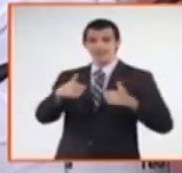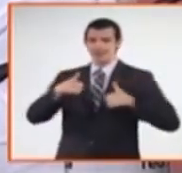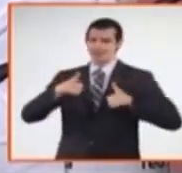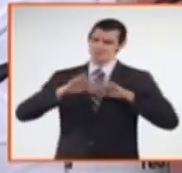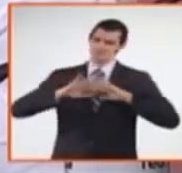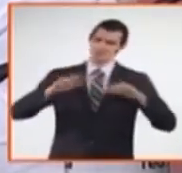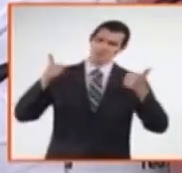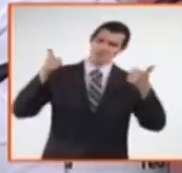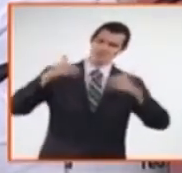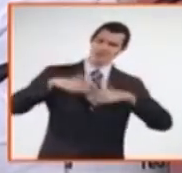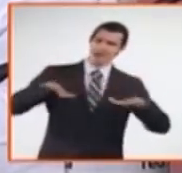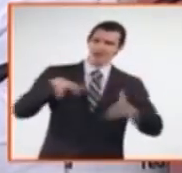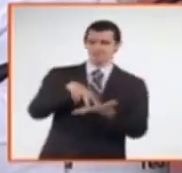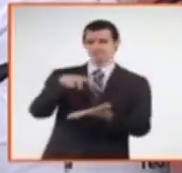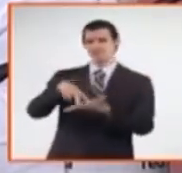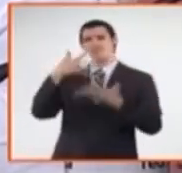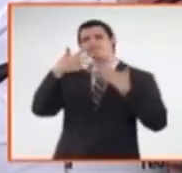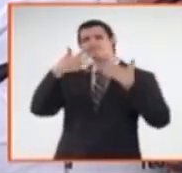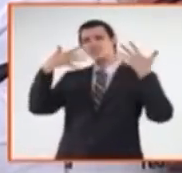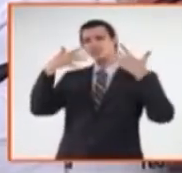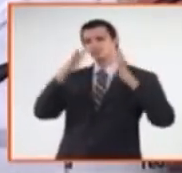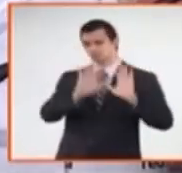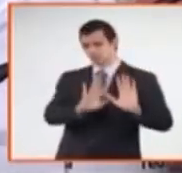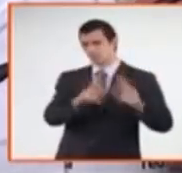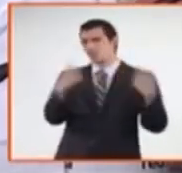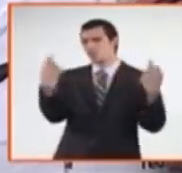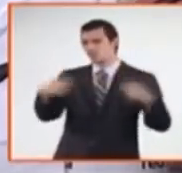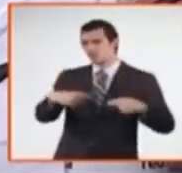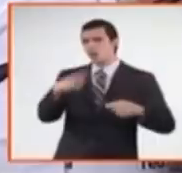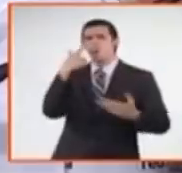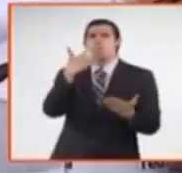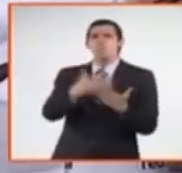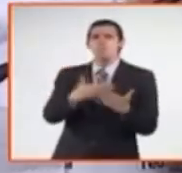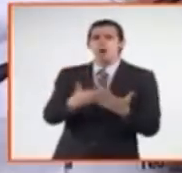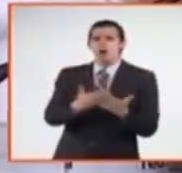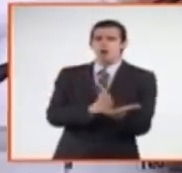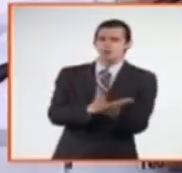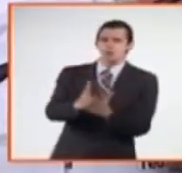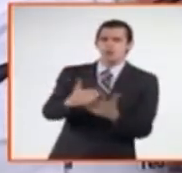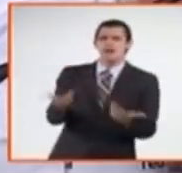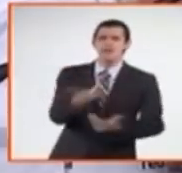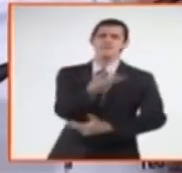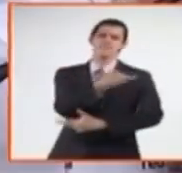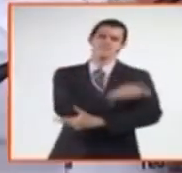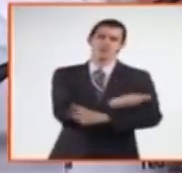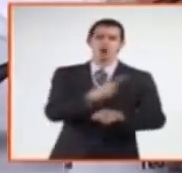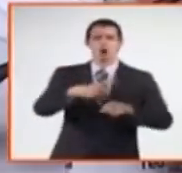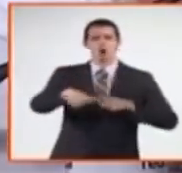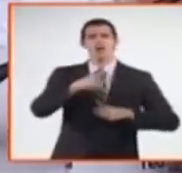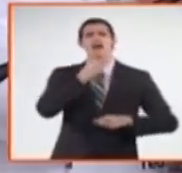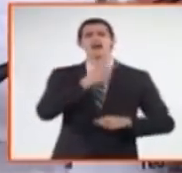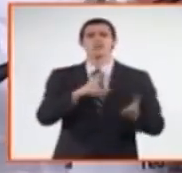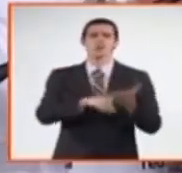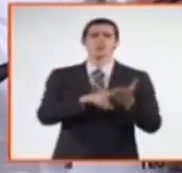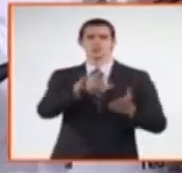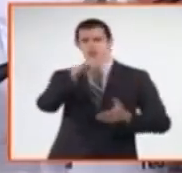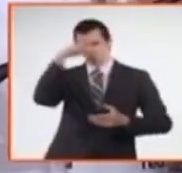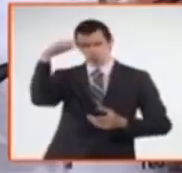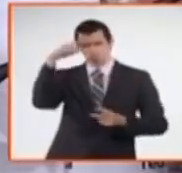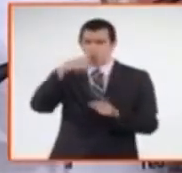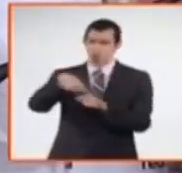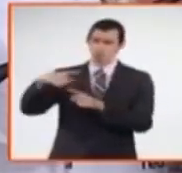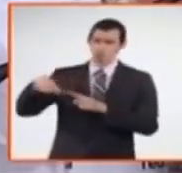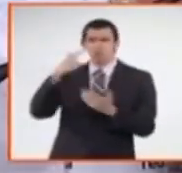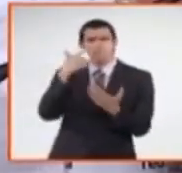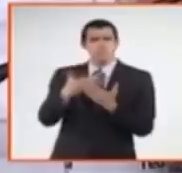del virus de la enfermedad y también va a poder ser vacunado hay publicaciones que han en los últimos